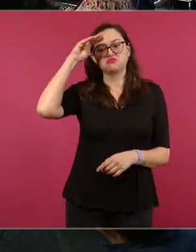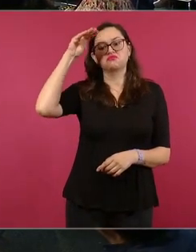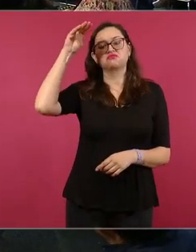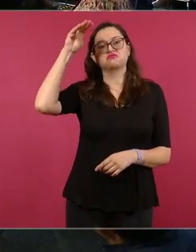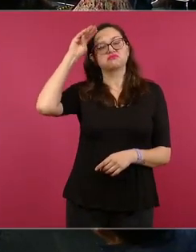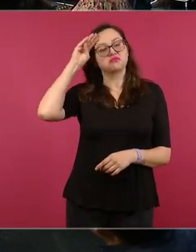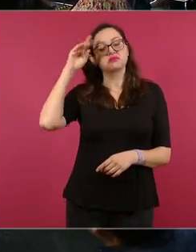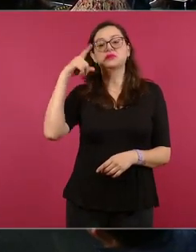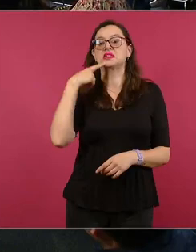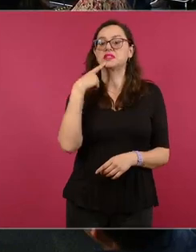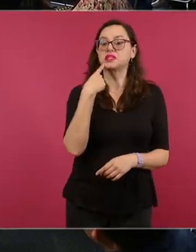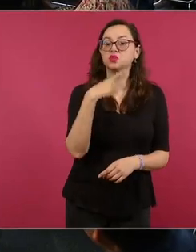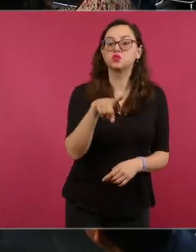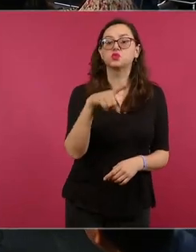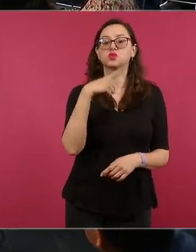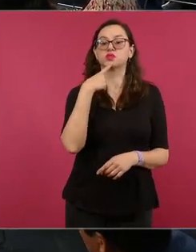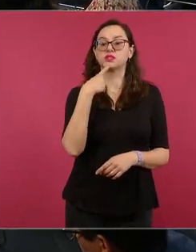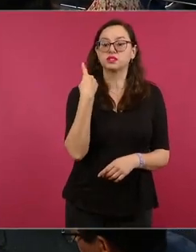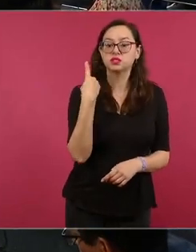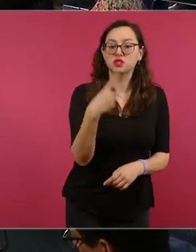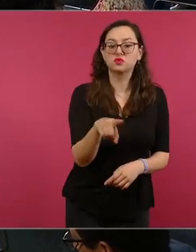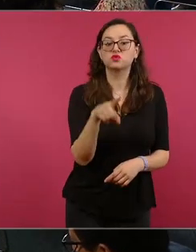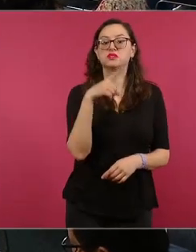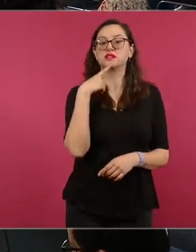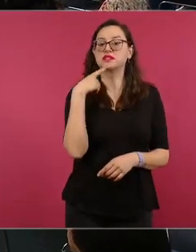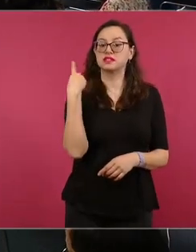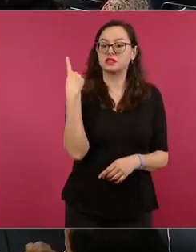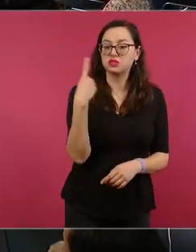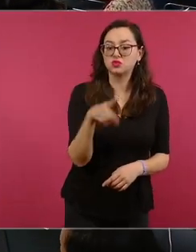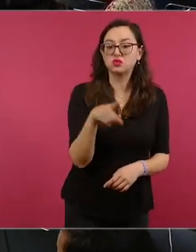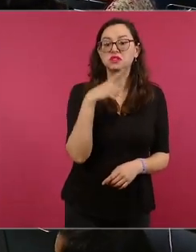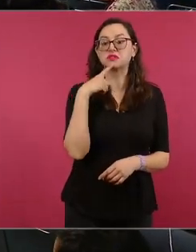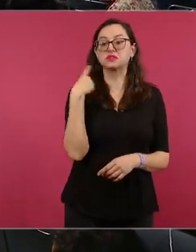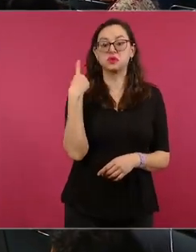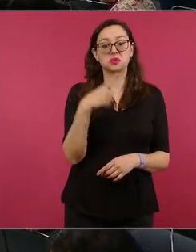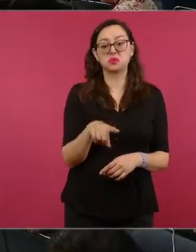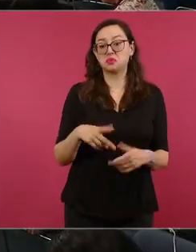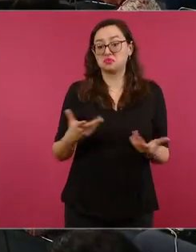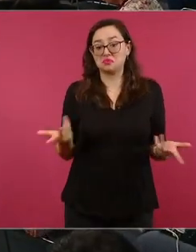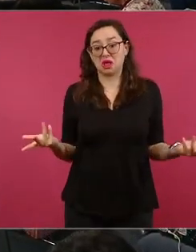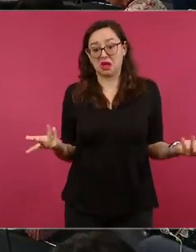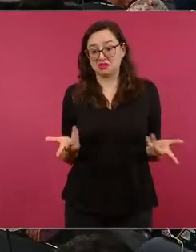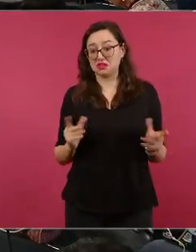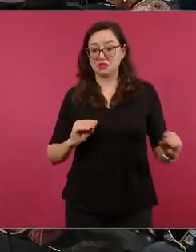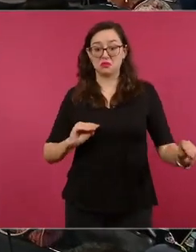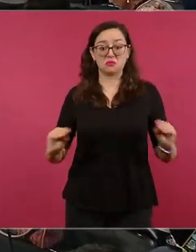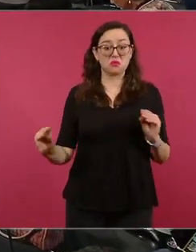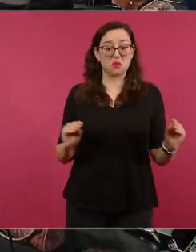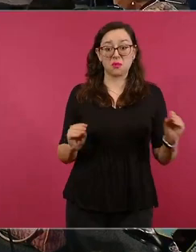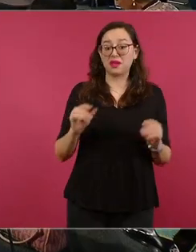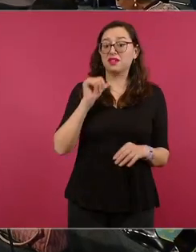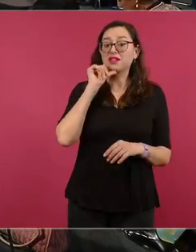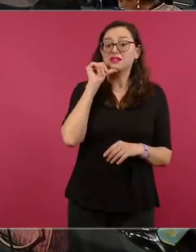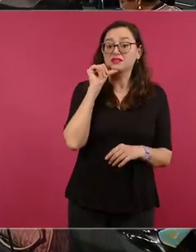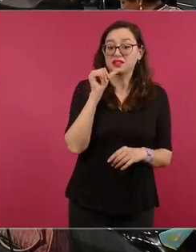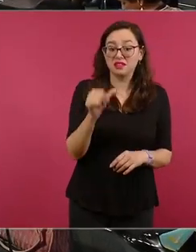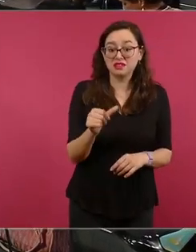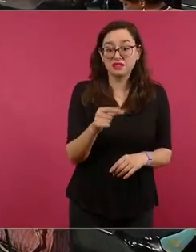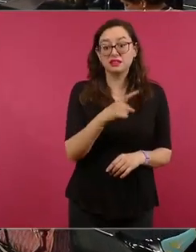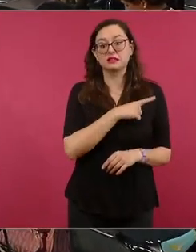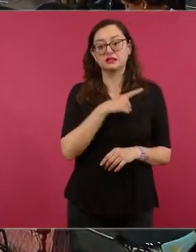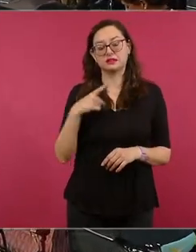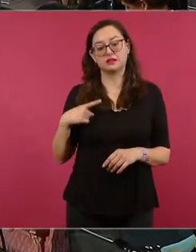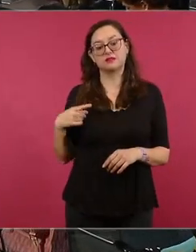y tantas denuncias ante las autoridades pertinentes y no se aplique la ley de forma pronta y